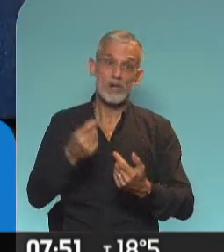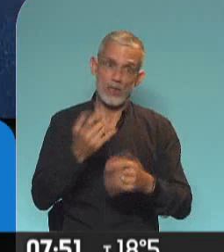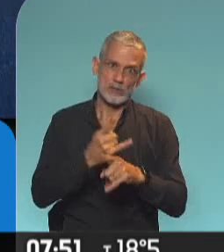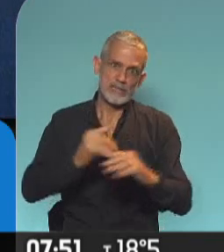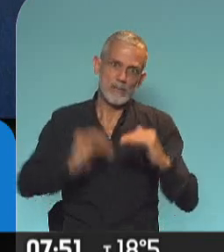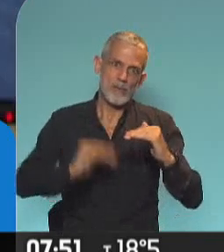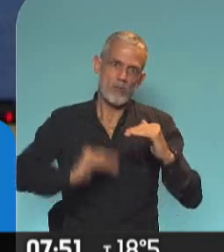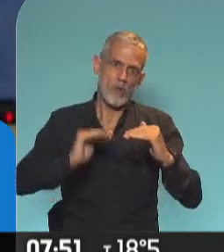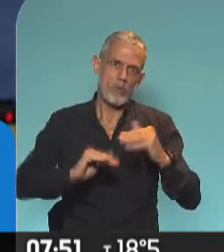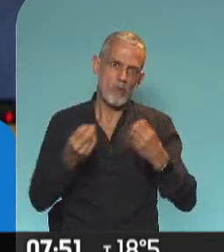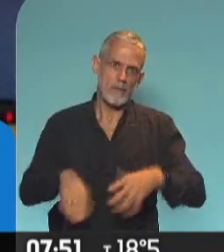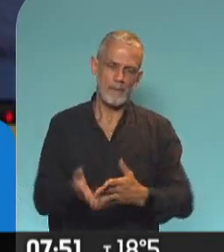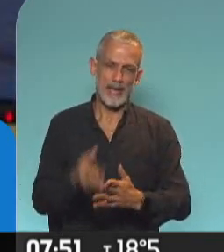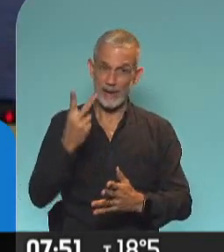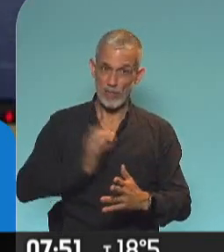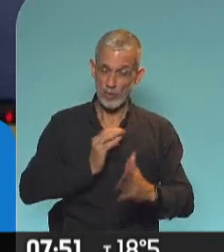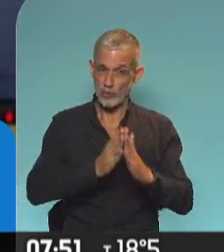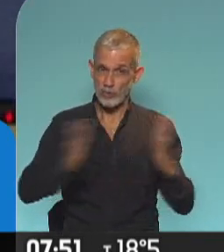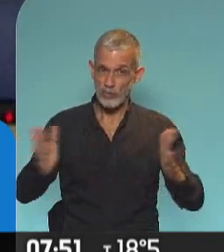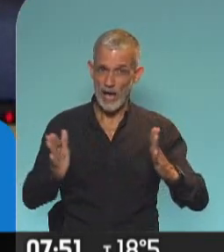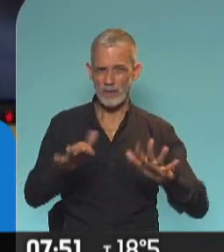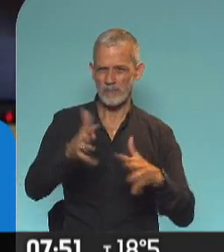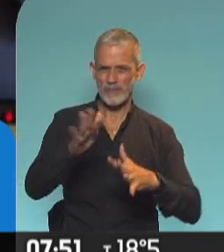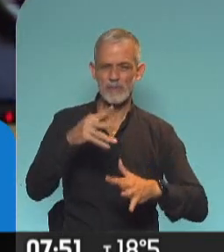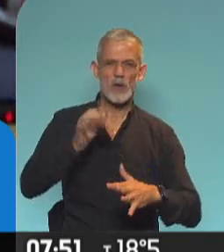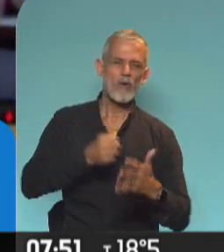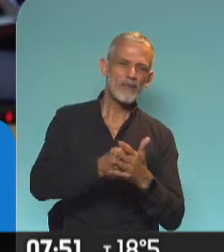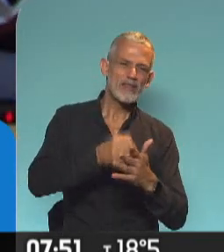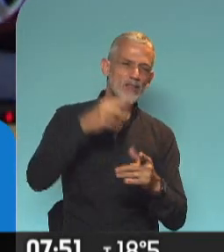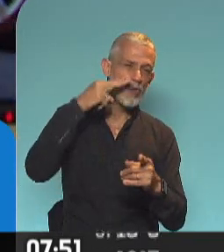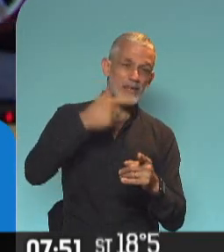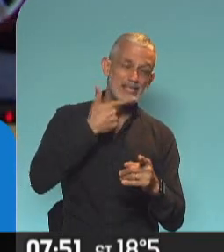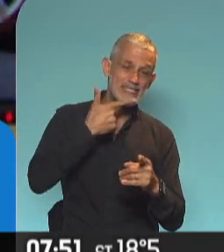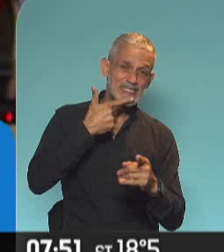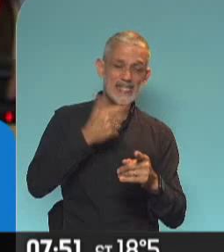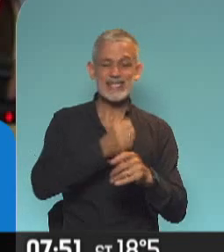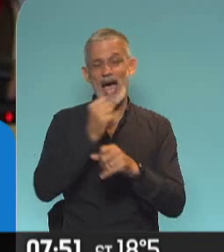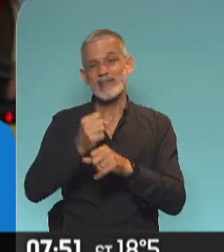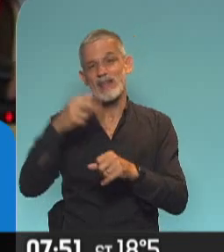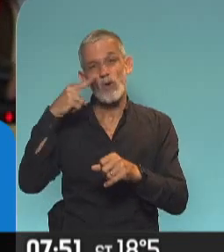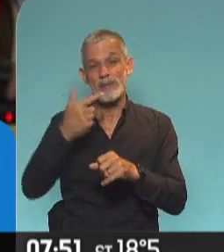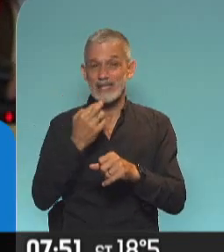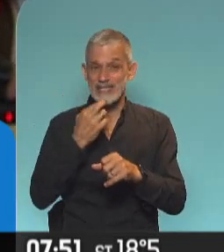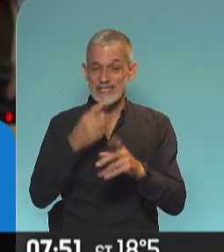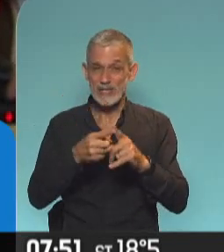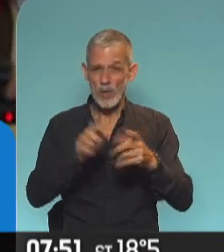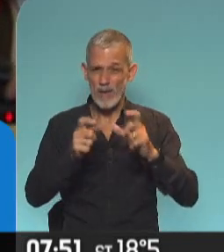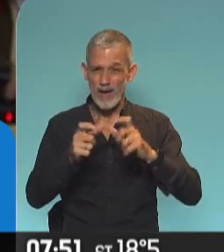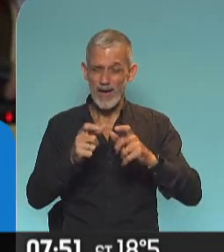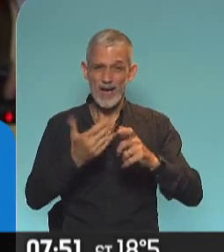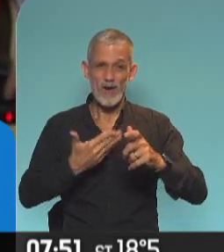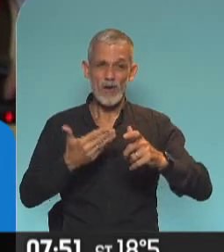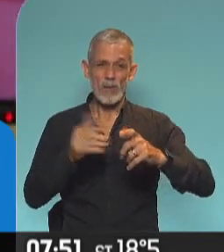pérdida. Sí, en los últimos problema, 2 años, claro. entre fines del 2017 y fines del 2019, cuando estuvo la fórmula del gobierno